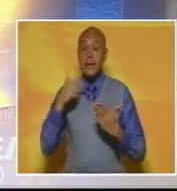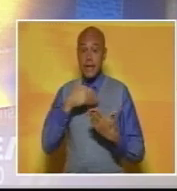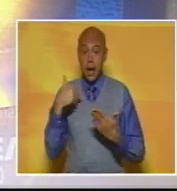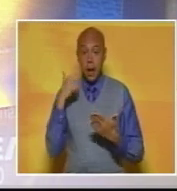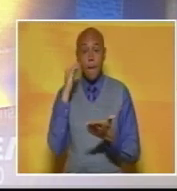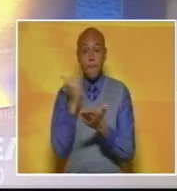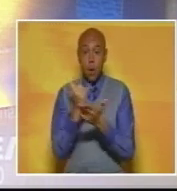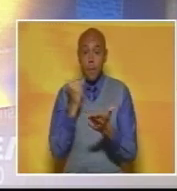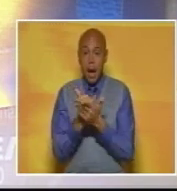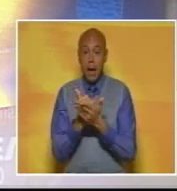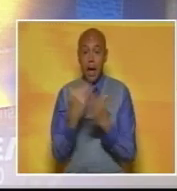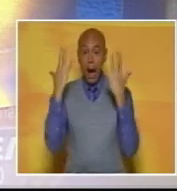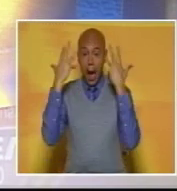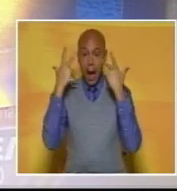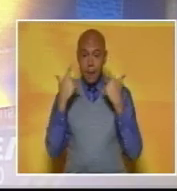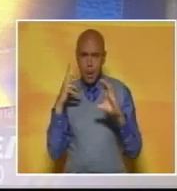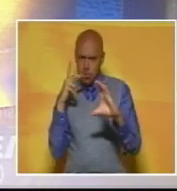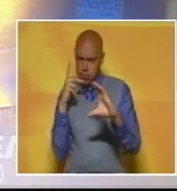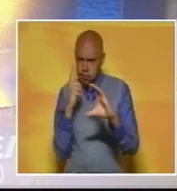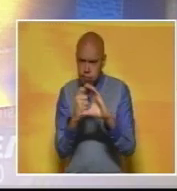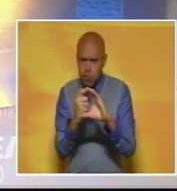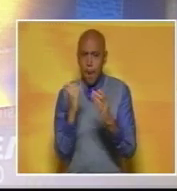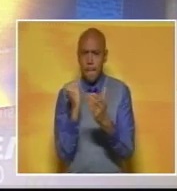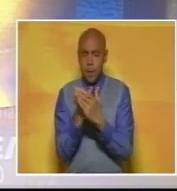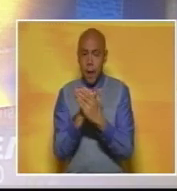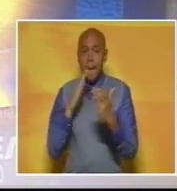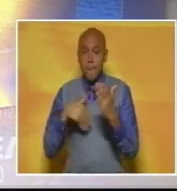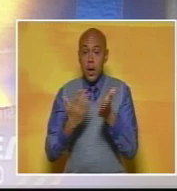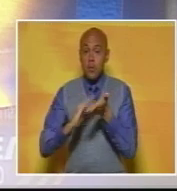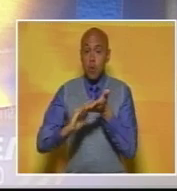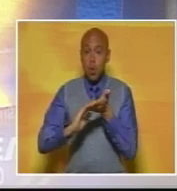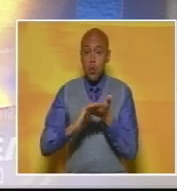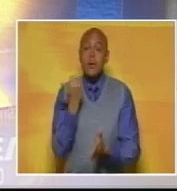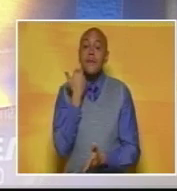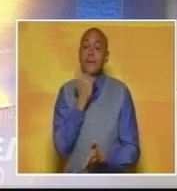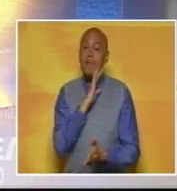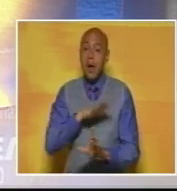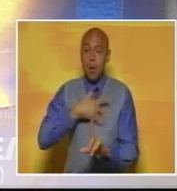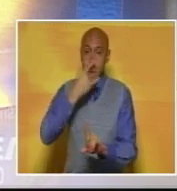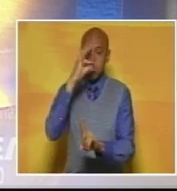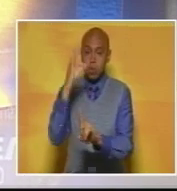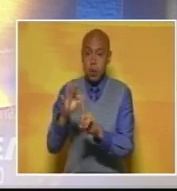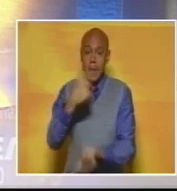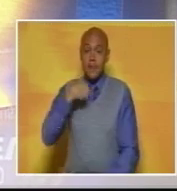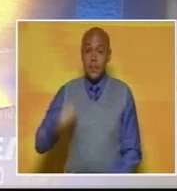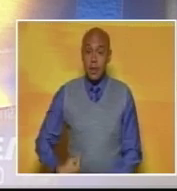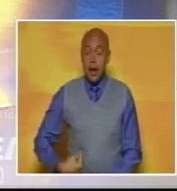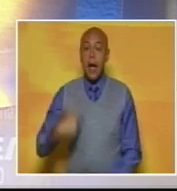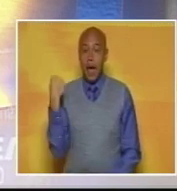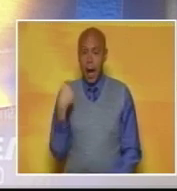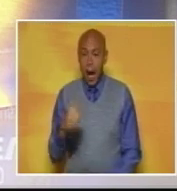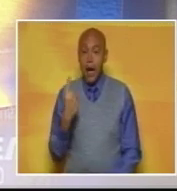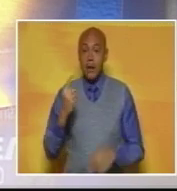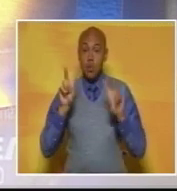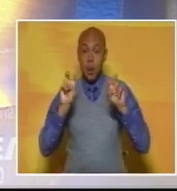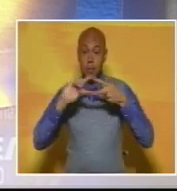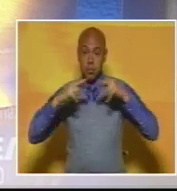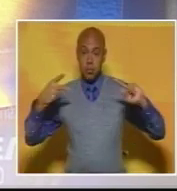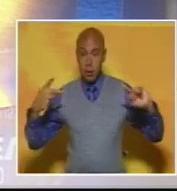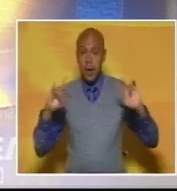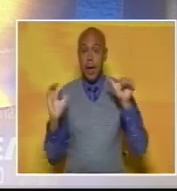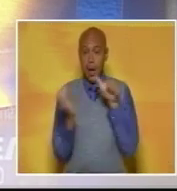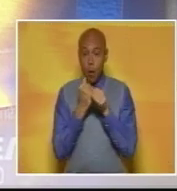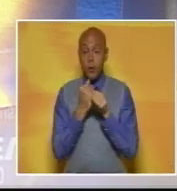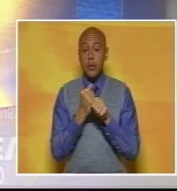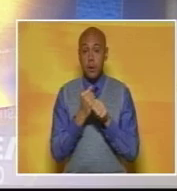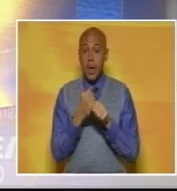en animales una posible vacuna para el coronavirus. Esto tras acelerar el proceso de desarrollo del antídoto. Las noticias